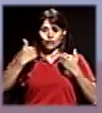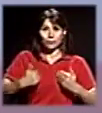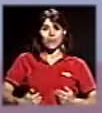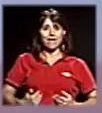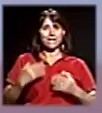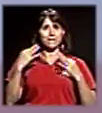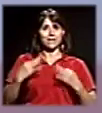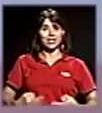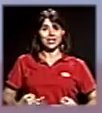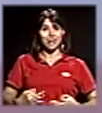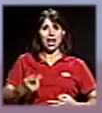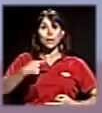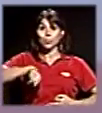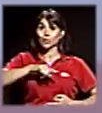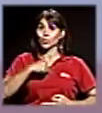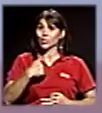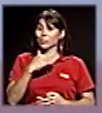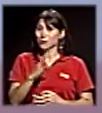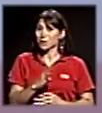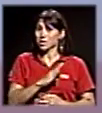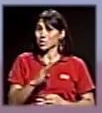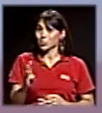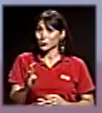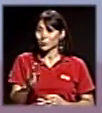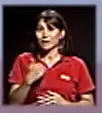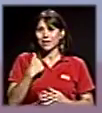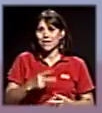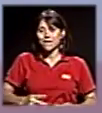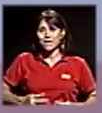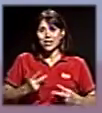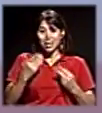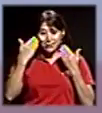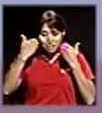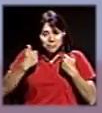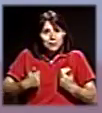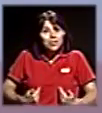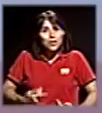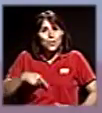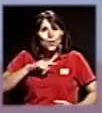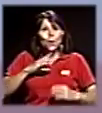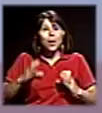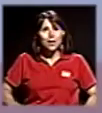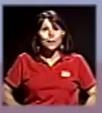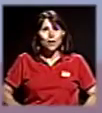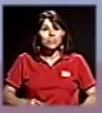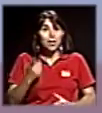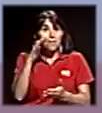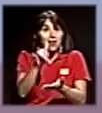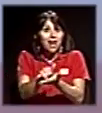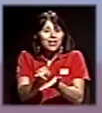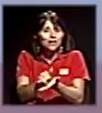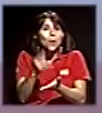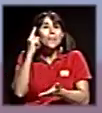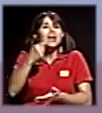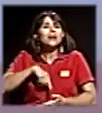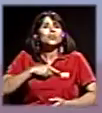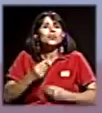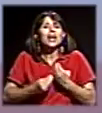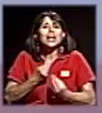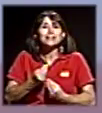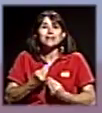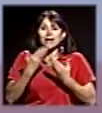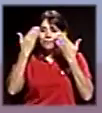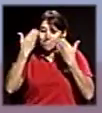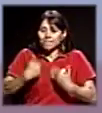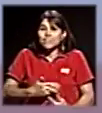vida en esta capsulita que es nuestro cuerpo Pues estamos para eso justamente Es ofrendar lo mejor